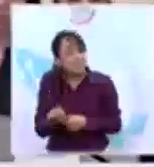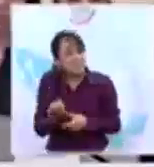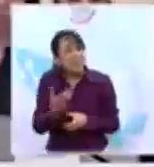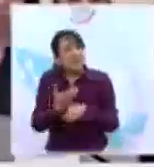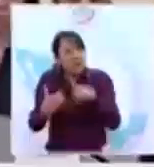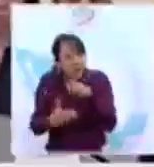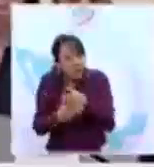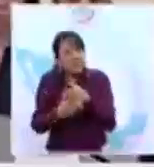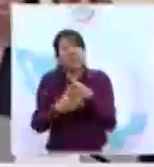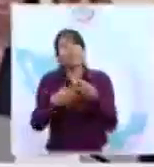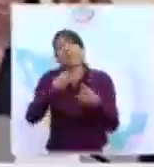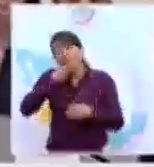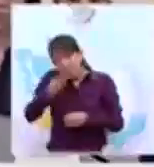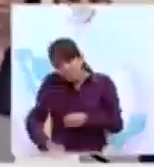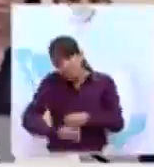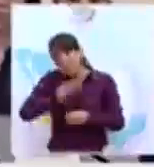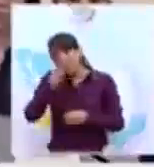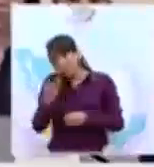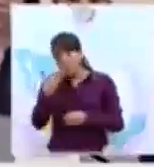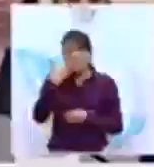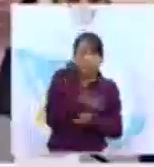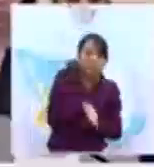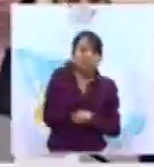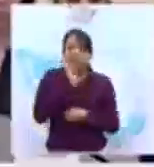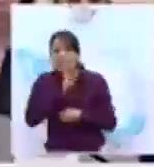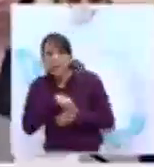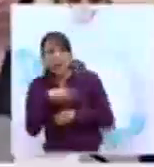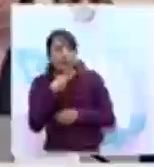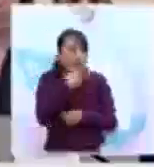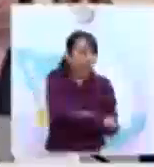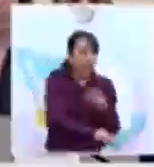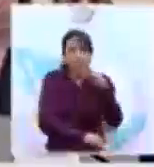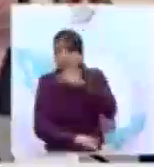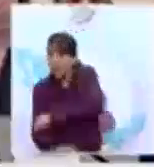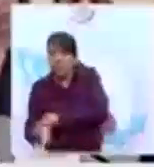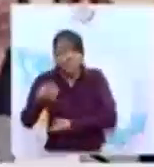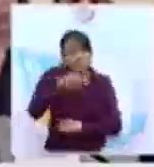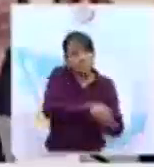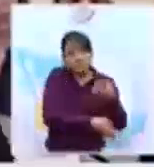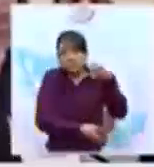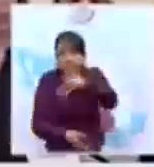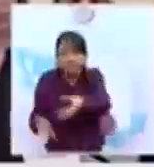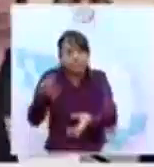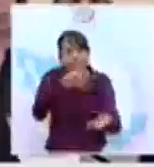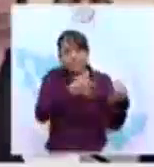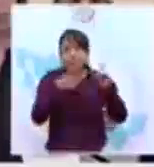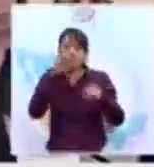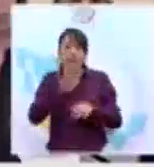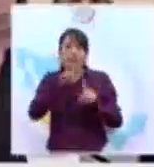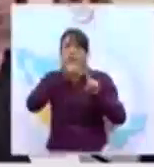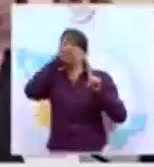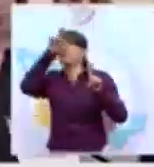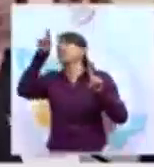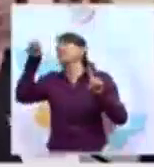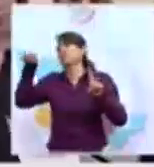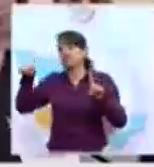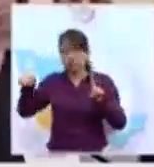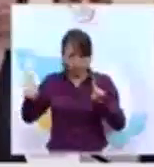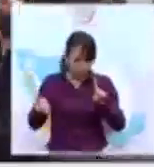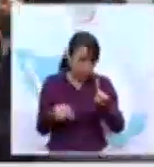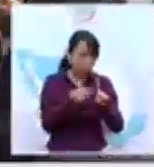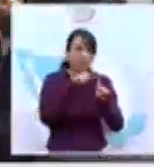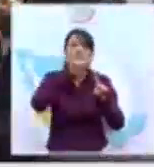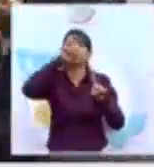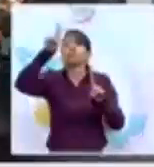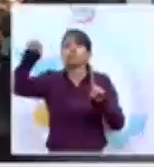carrusel discursivo donde estamos condenados a regresar al mismo lugar, pero cada vez a un piso más abajo, pues, porque